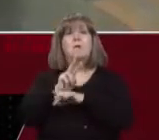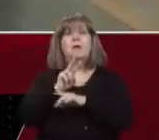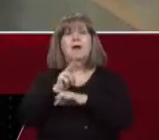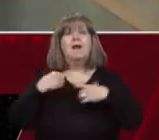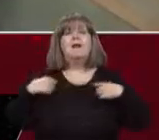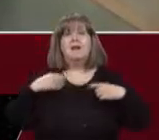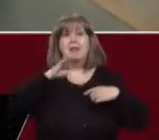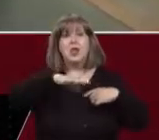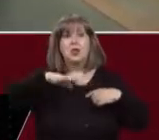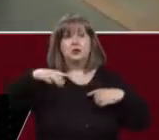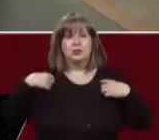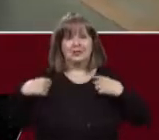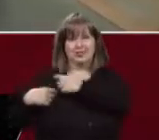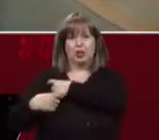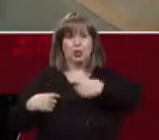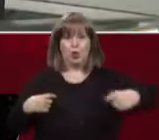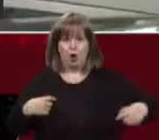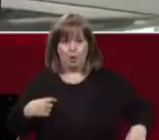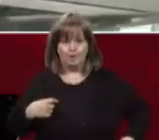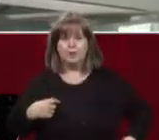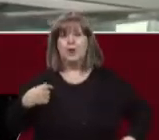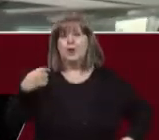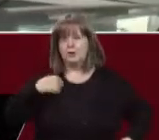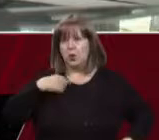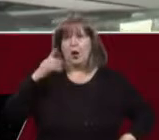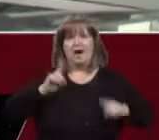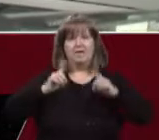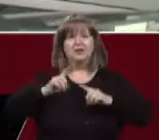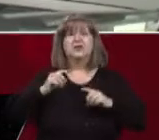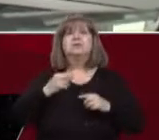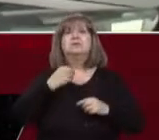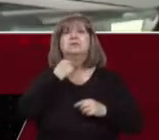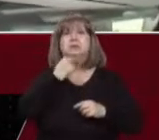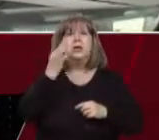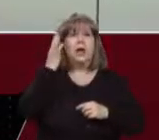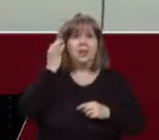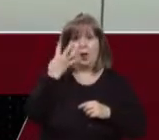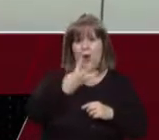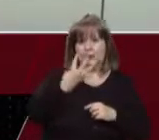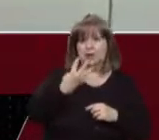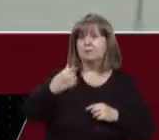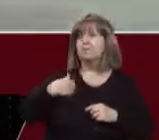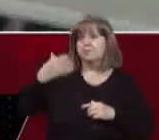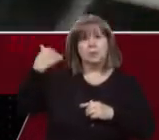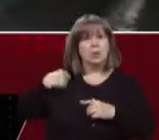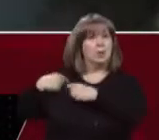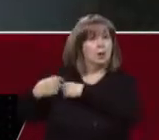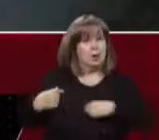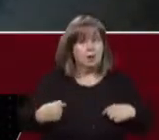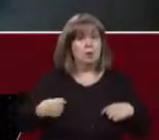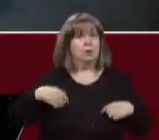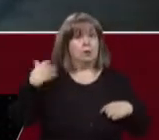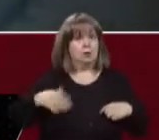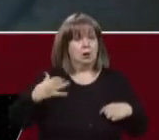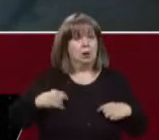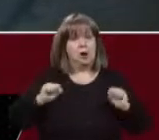con cinturón de seguridad. Yo que soy padre de una niña de 4 años sé que a veces es una pelea gigantesca, pero la multa, ahí me lo va a decir